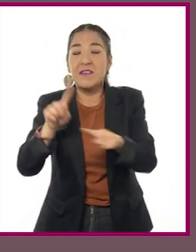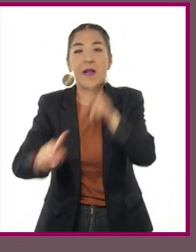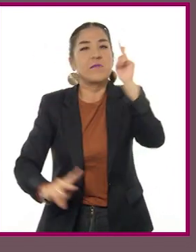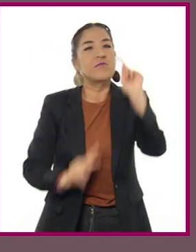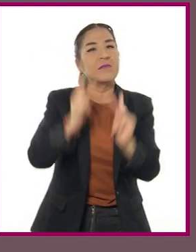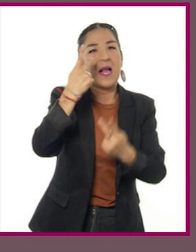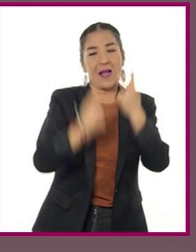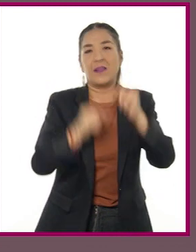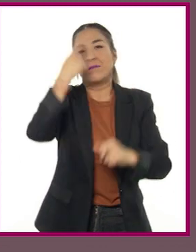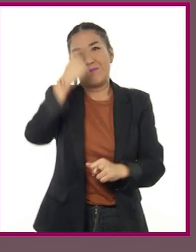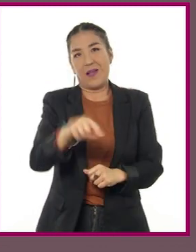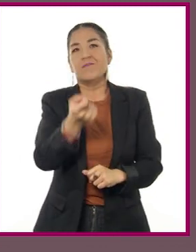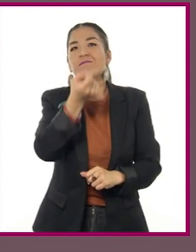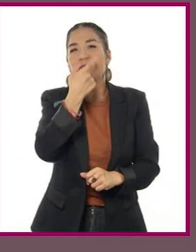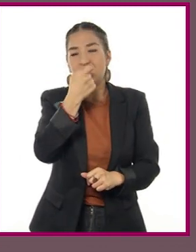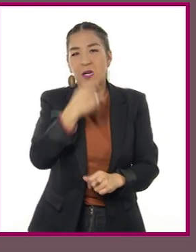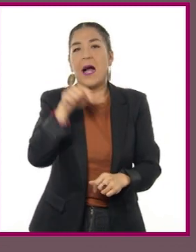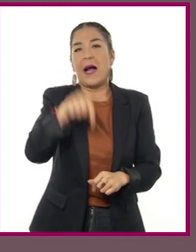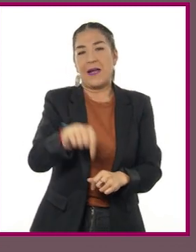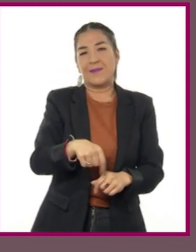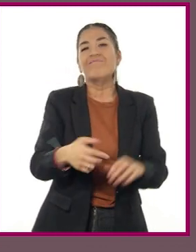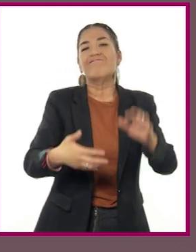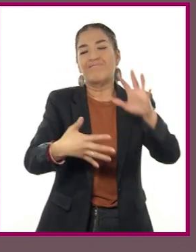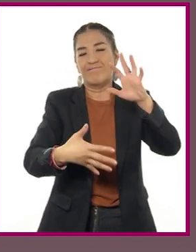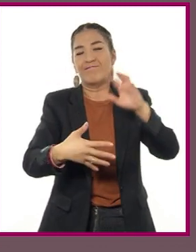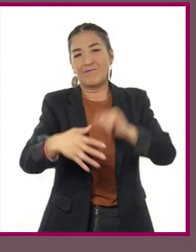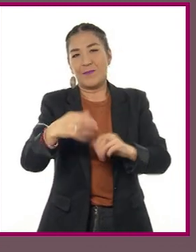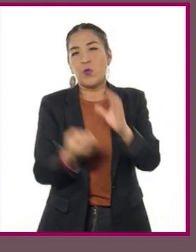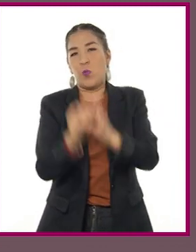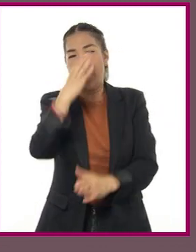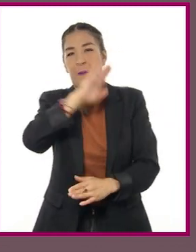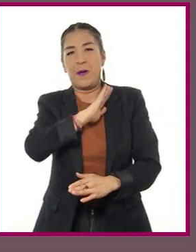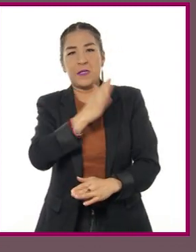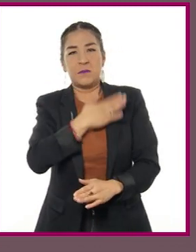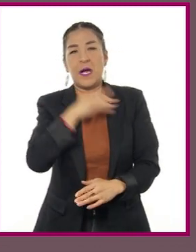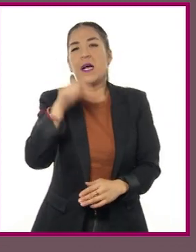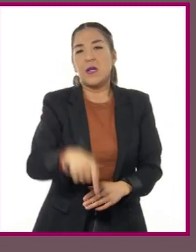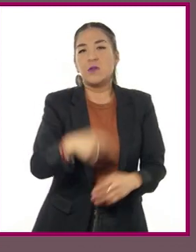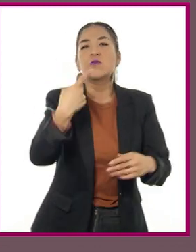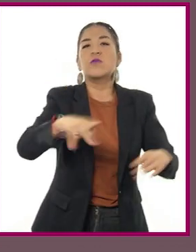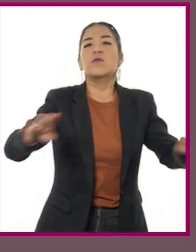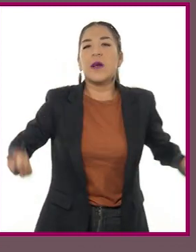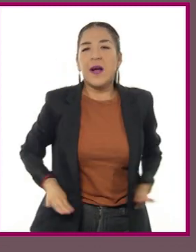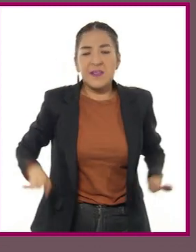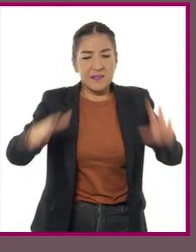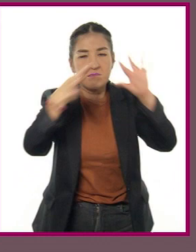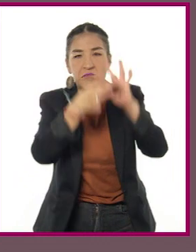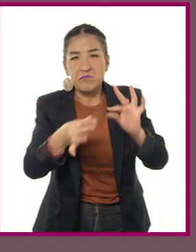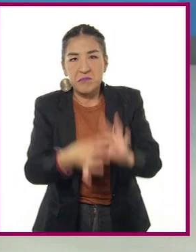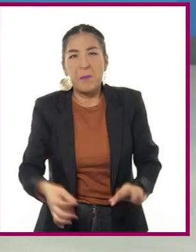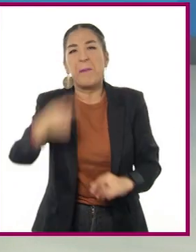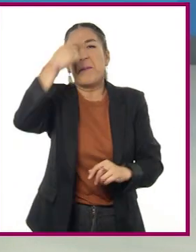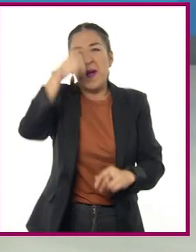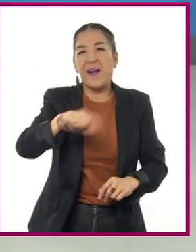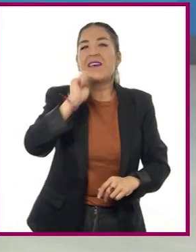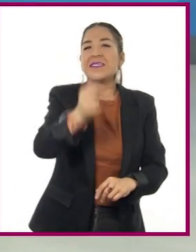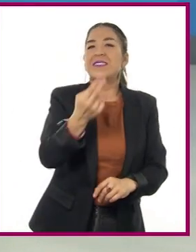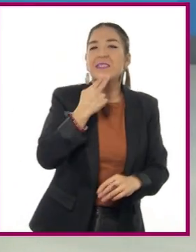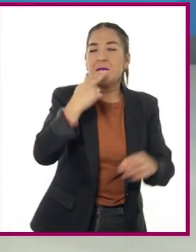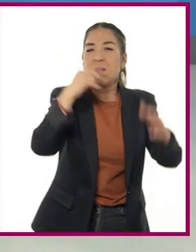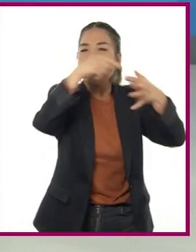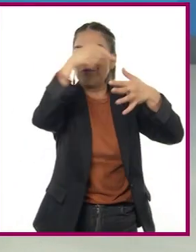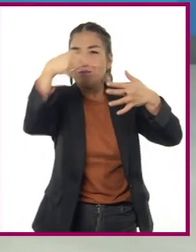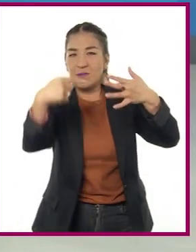plantas medicinales de la Nueva España, junto con una descripción de sus características y propiedades. El